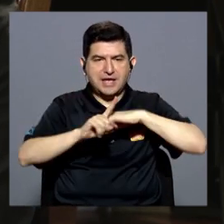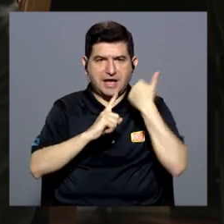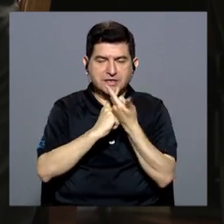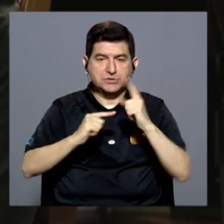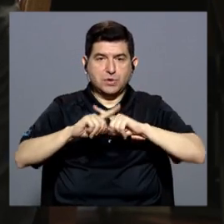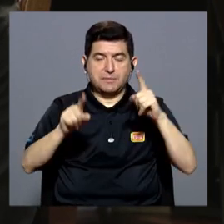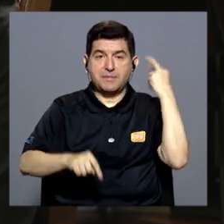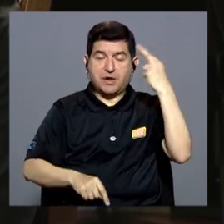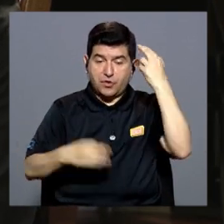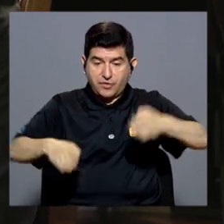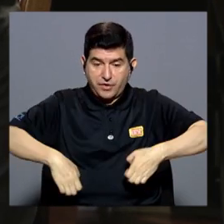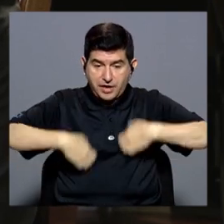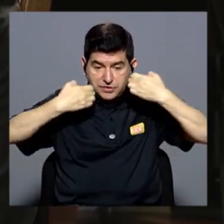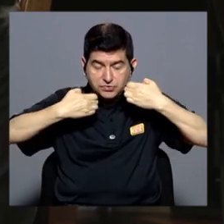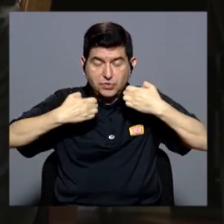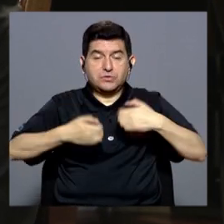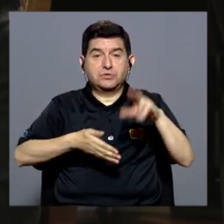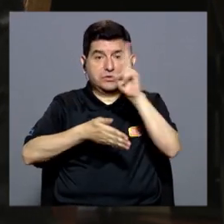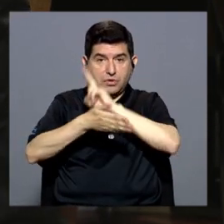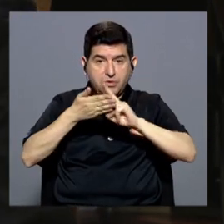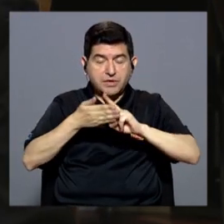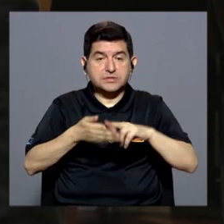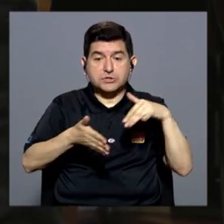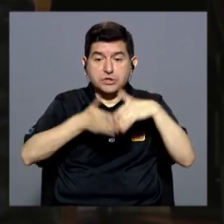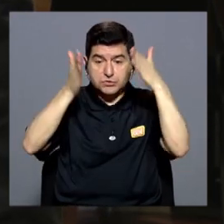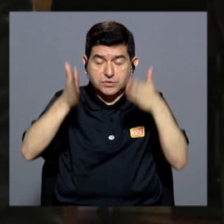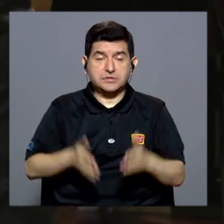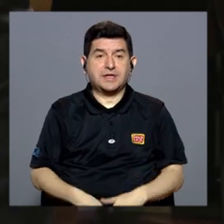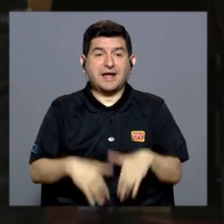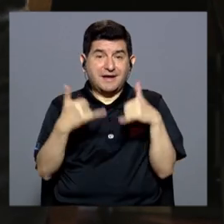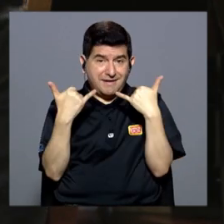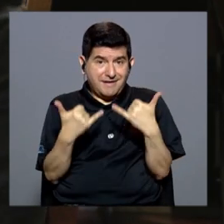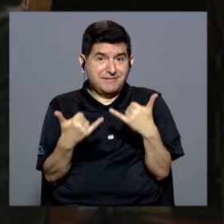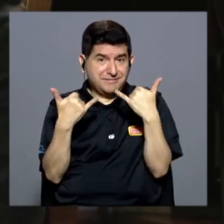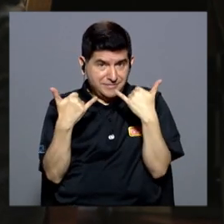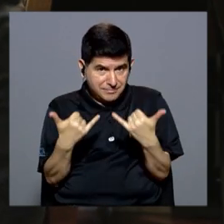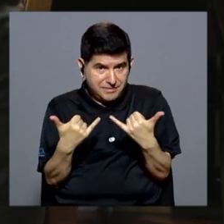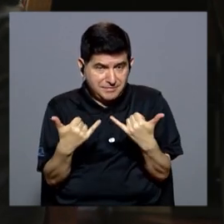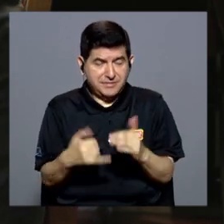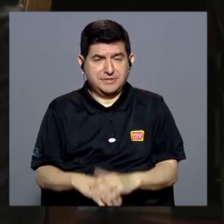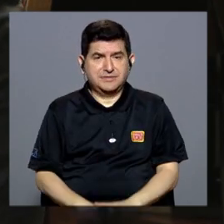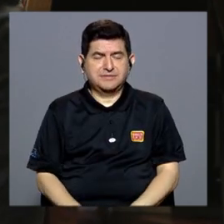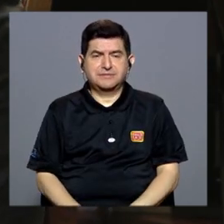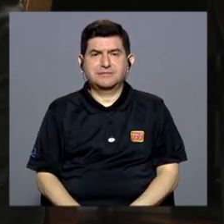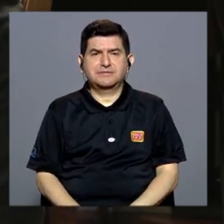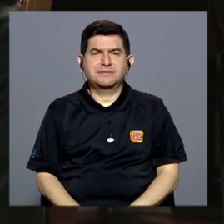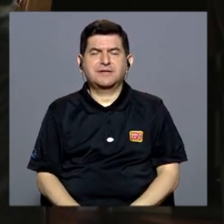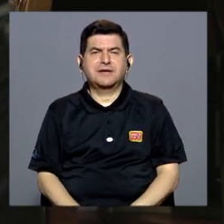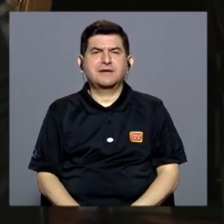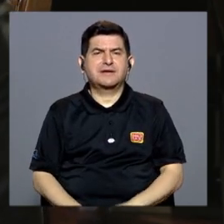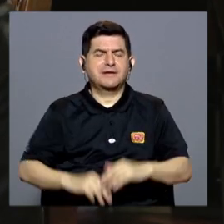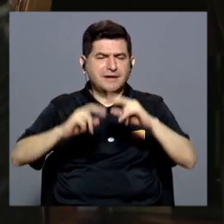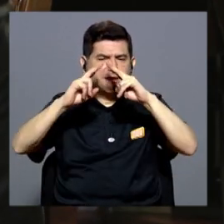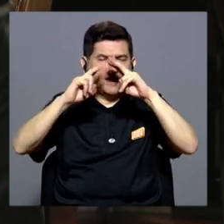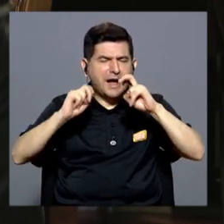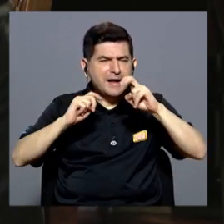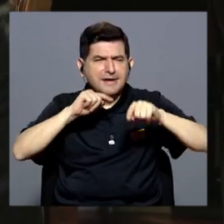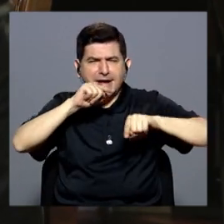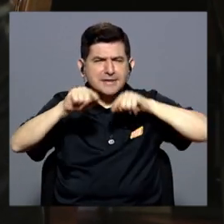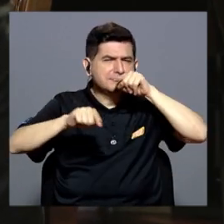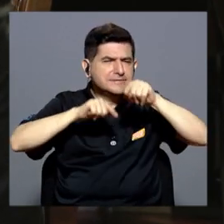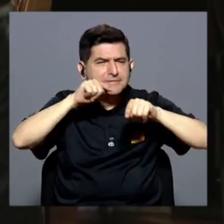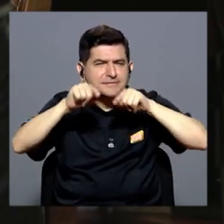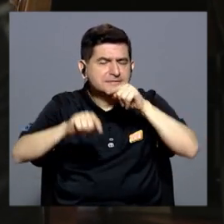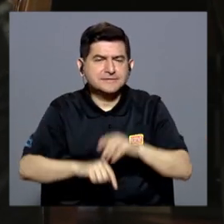razón de ser de la universidad son los estudiantes. A tono de actualidad, ¿cómo hace una lectura crítica el